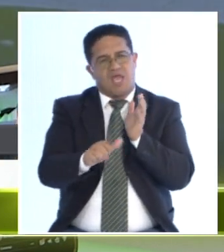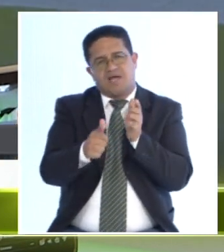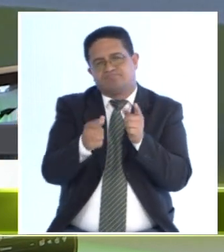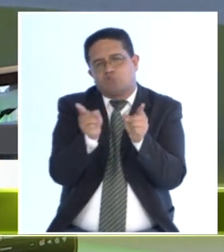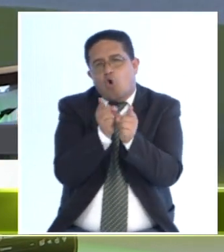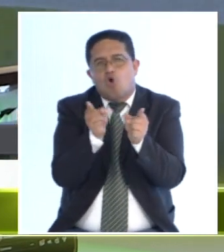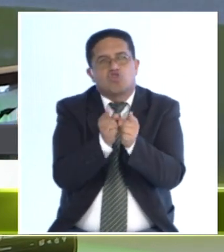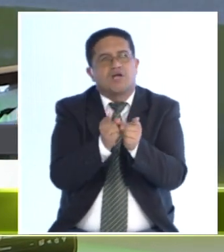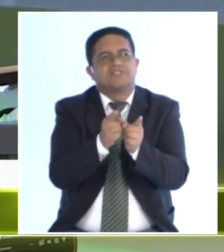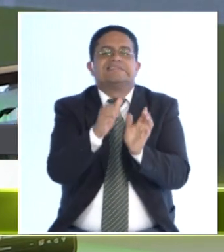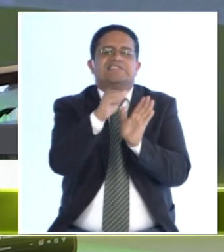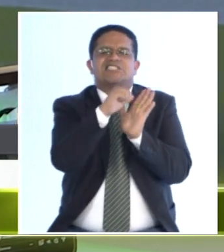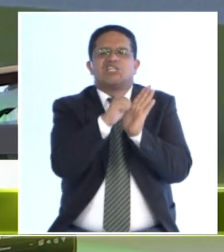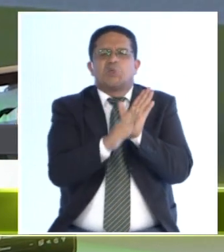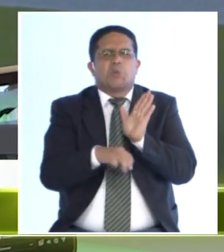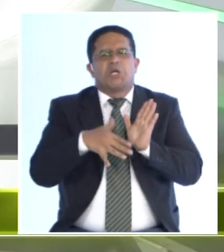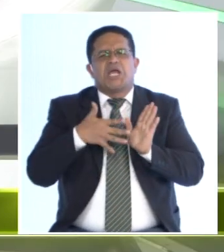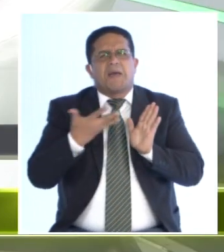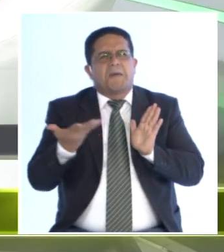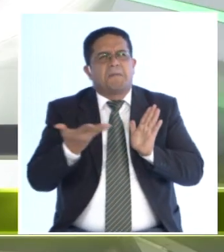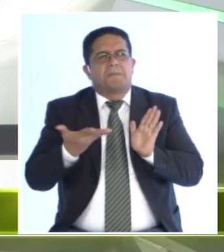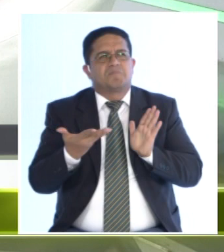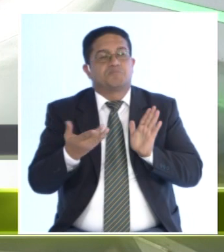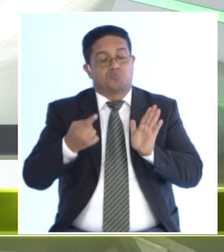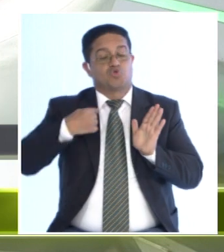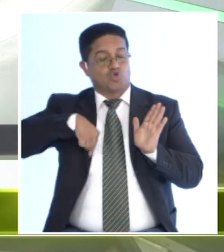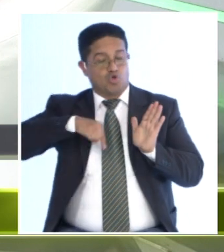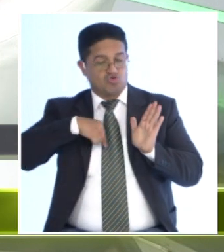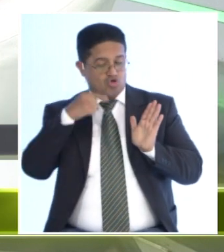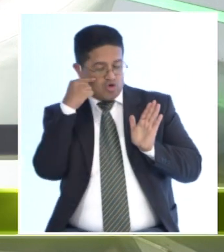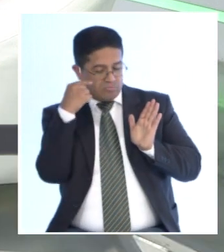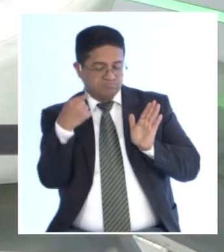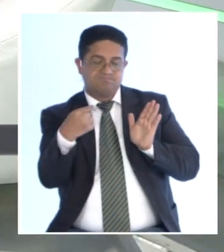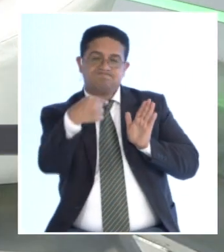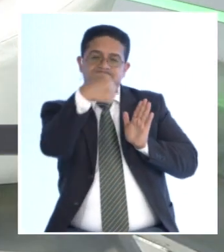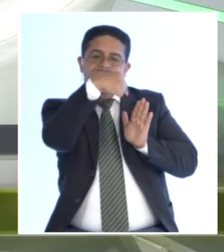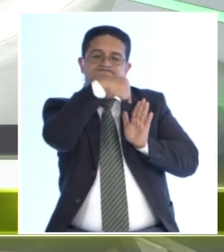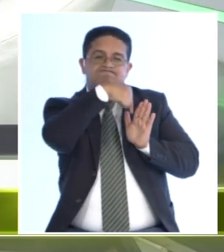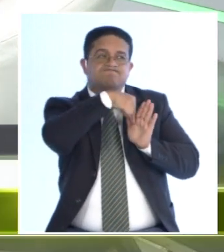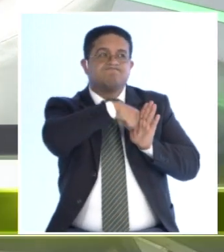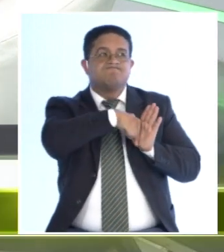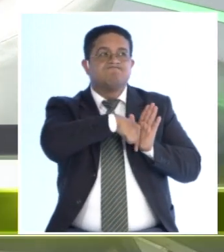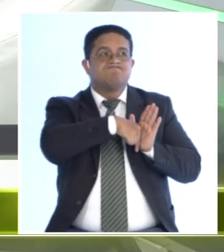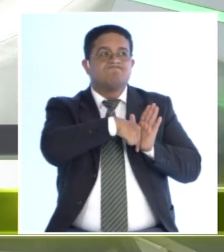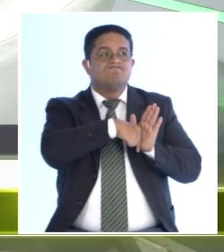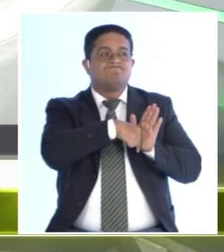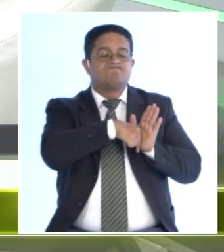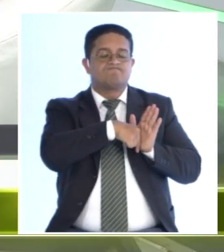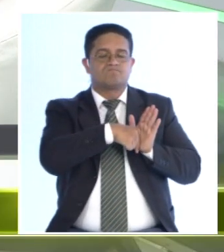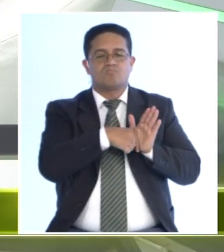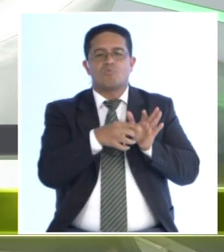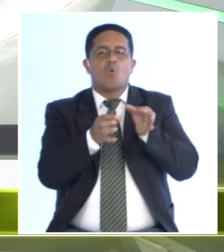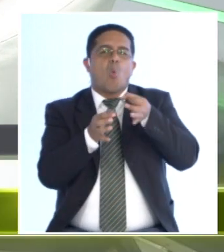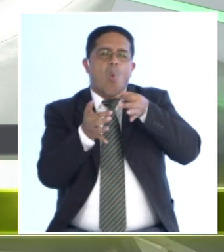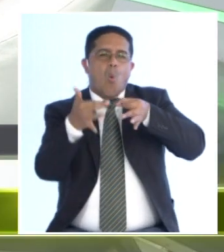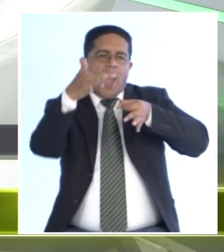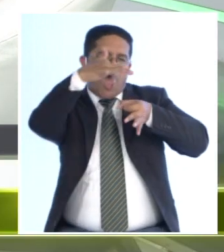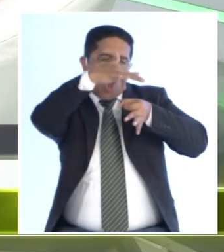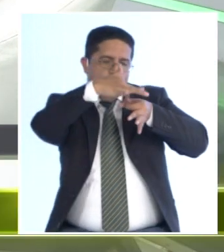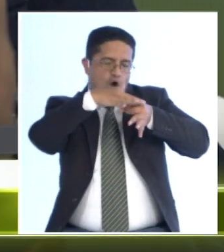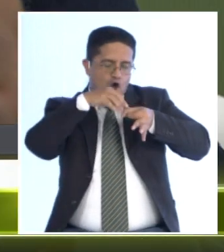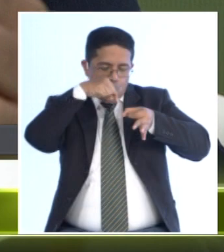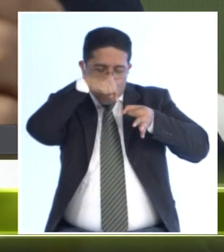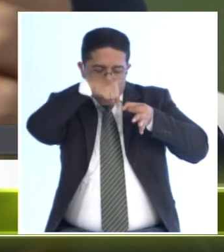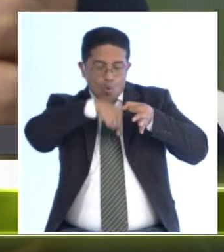cirugías? Son cirugías donde nosotros estimulamos a través de ciertas perforaciones o microperforaciones